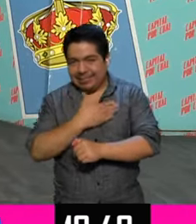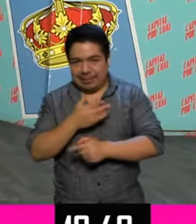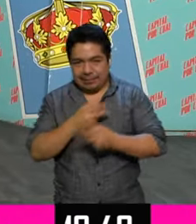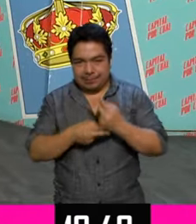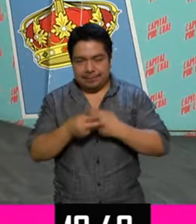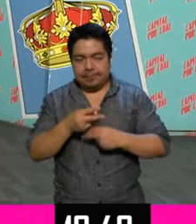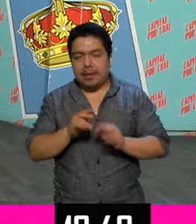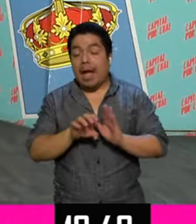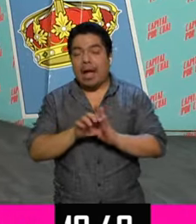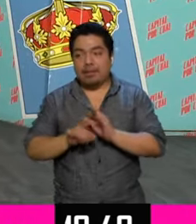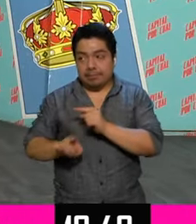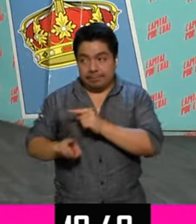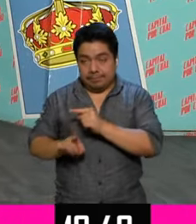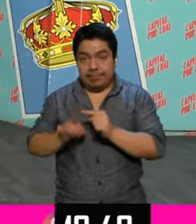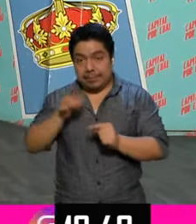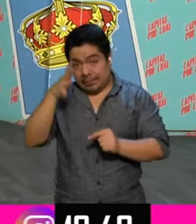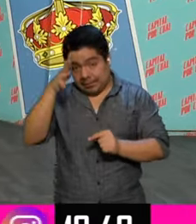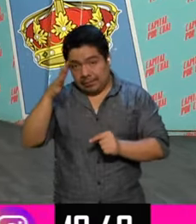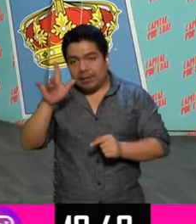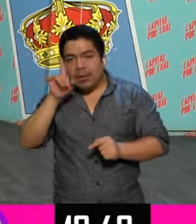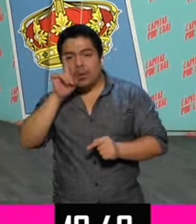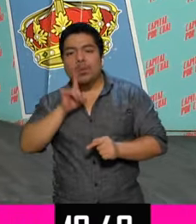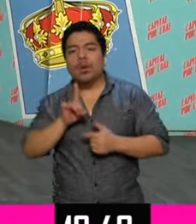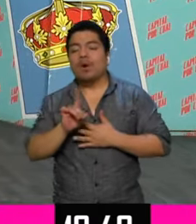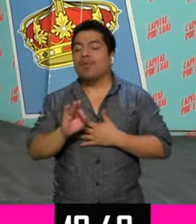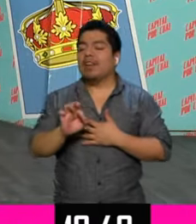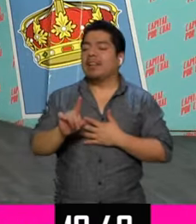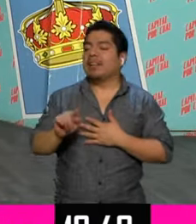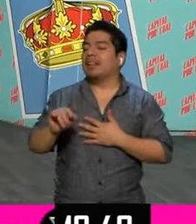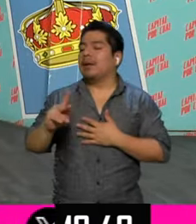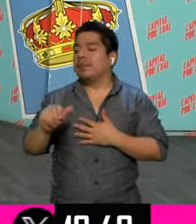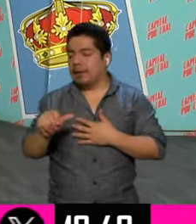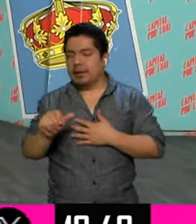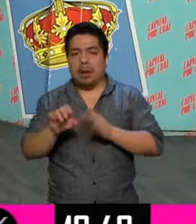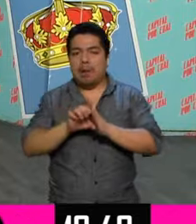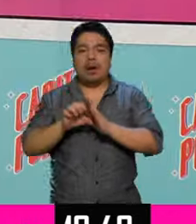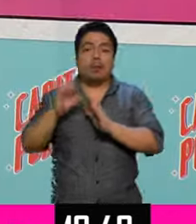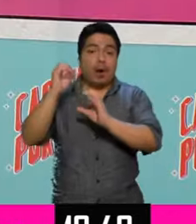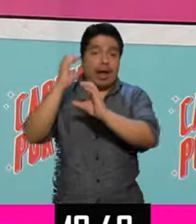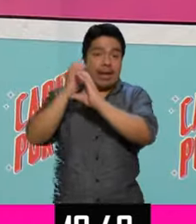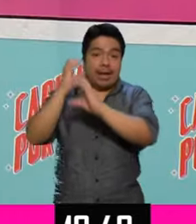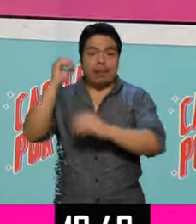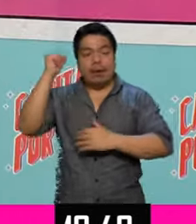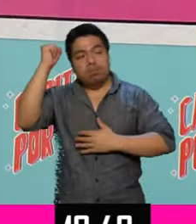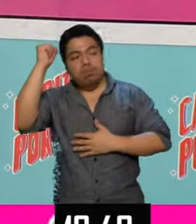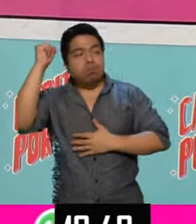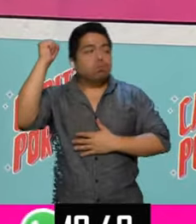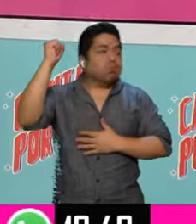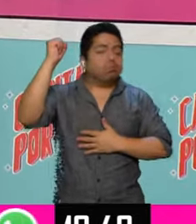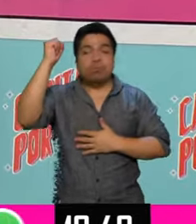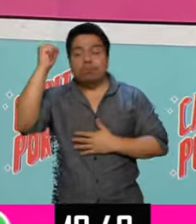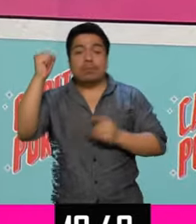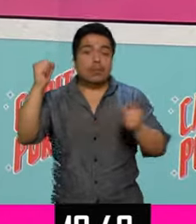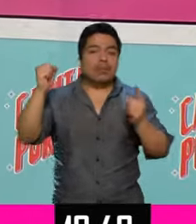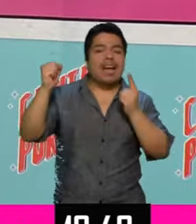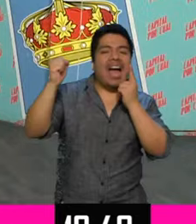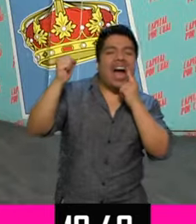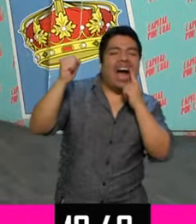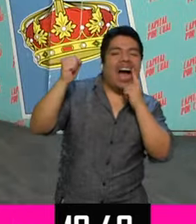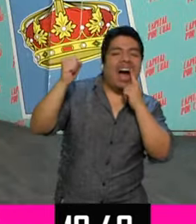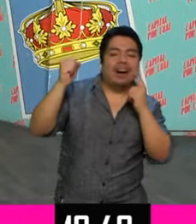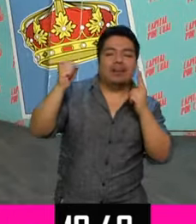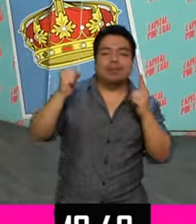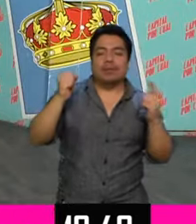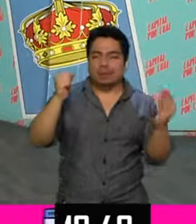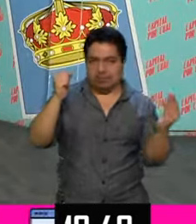pasaría si la señora Fernanda Tapia fuera en el camión y sí, tú fueras un gandul, por ejemplo? A ver, tú me